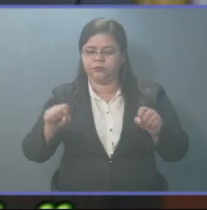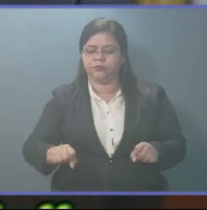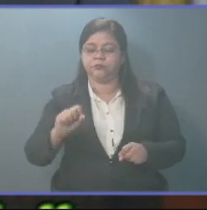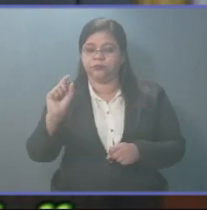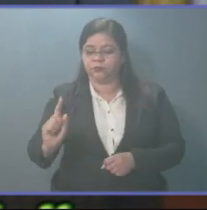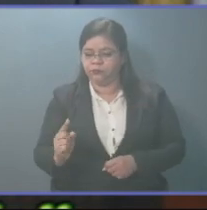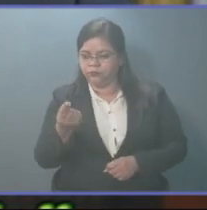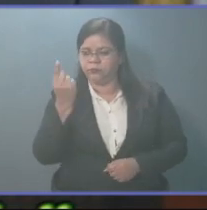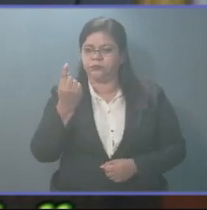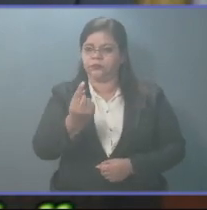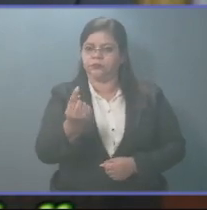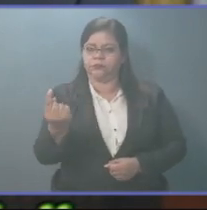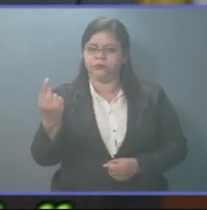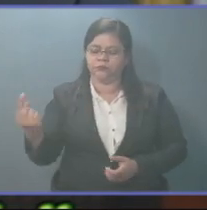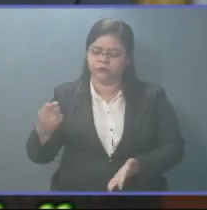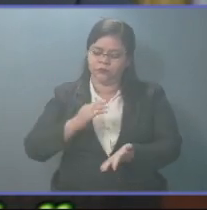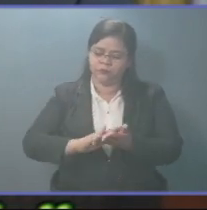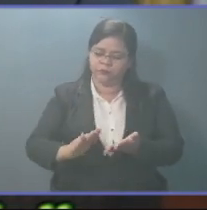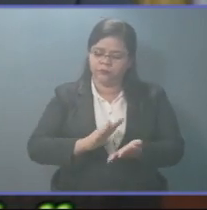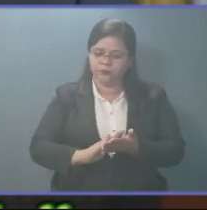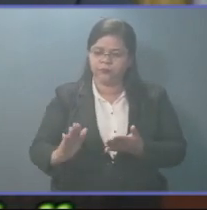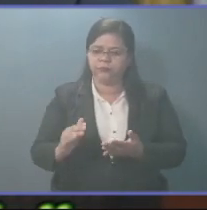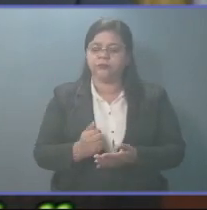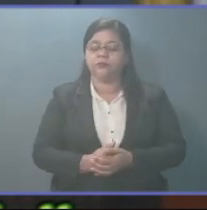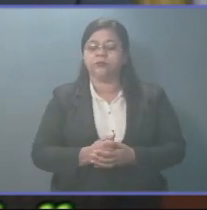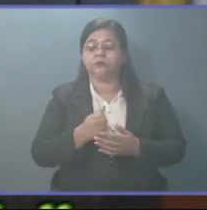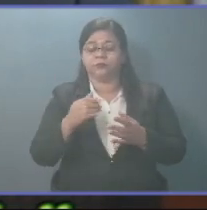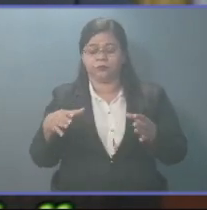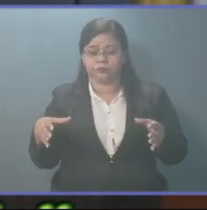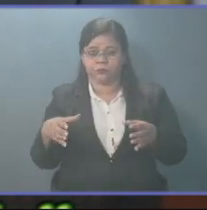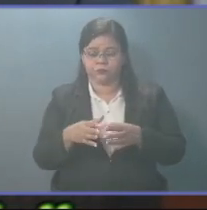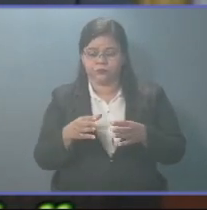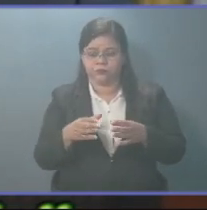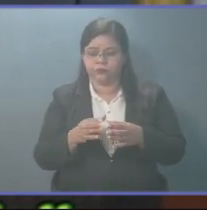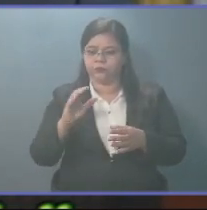Cotizantes y Empleadores y la integración del Comité Actuarial.